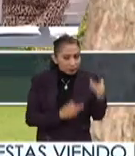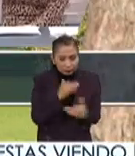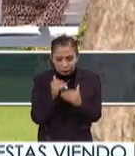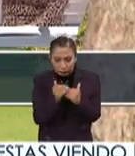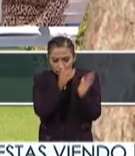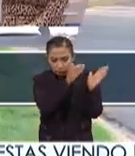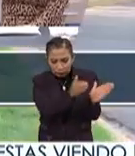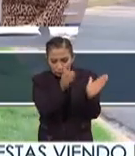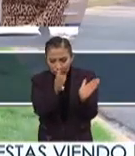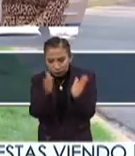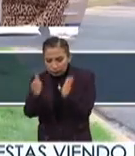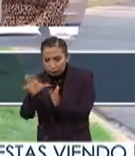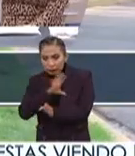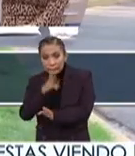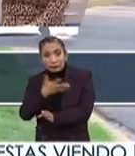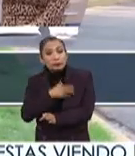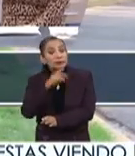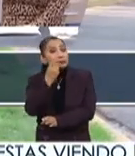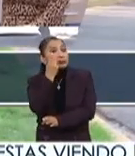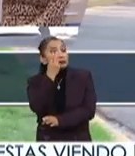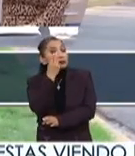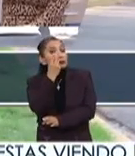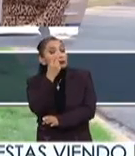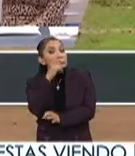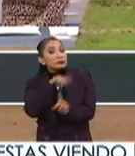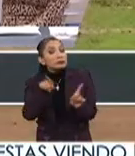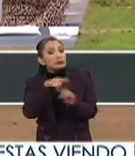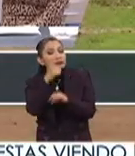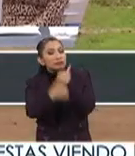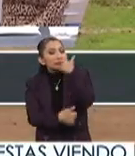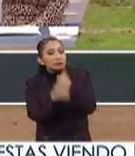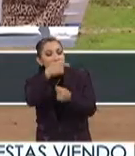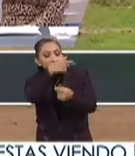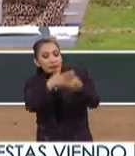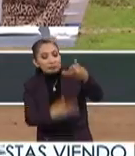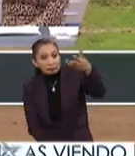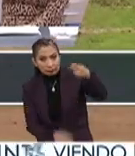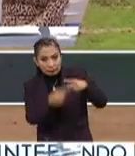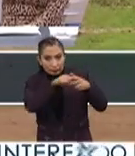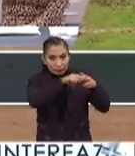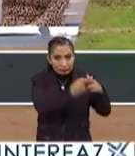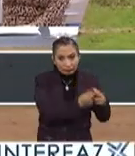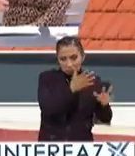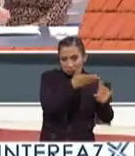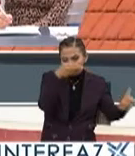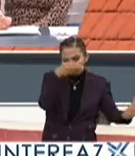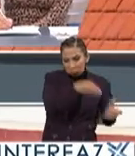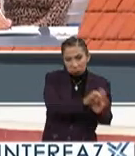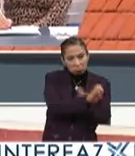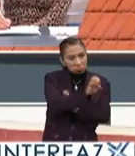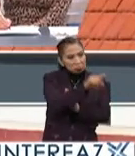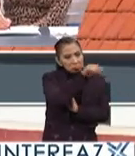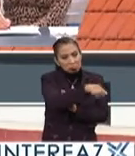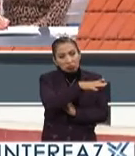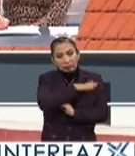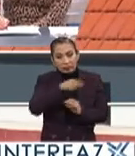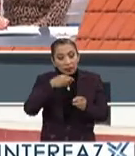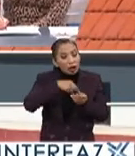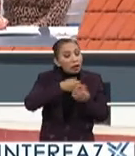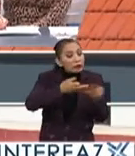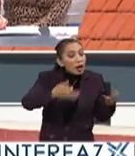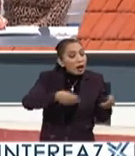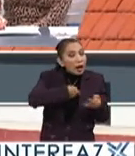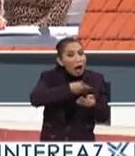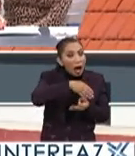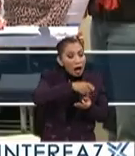paso, nosotros ya tenemos 25 diferentes carreras que van desde muy específicas, por ejemplo, dónde sembrar, pues el